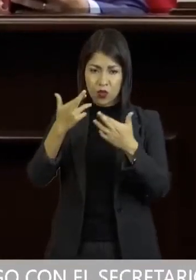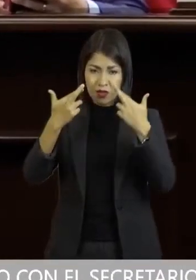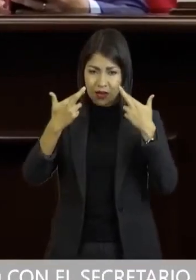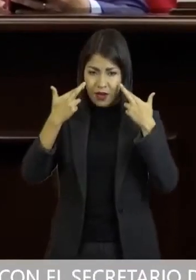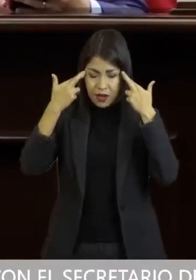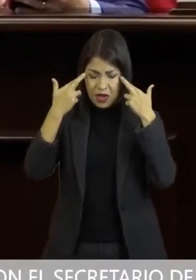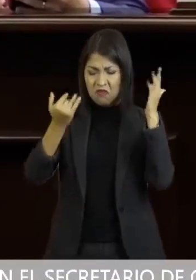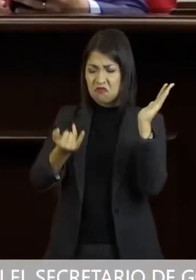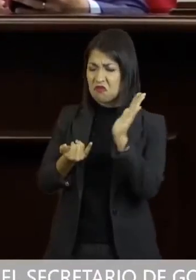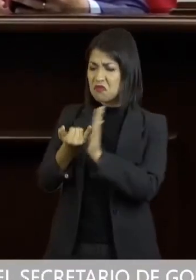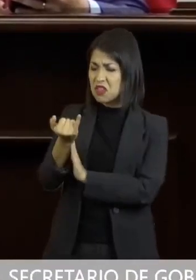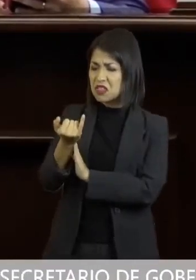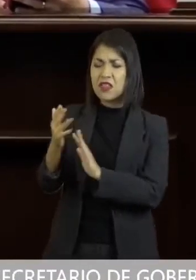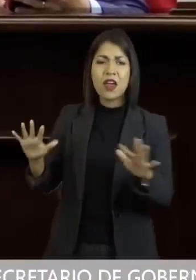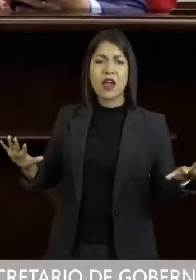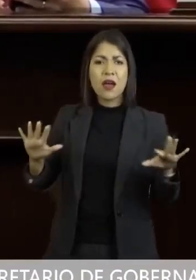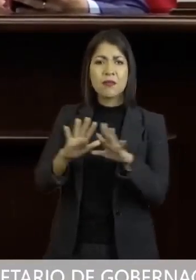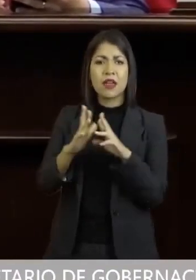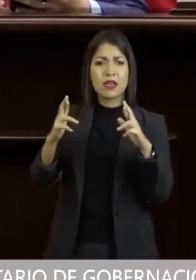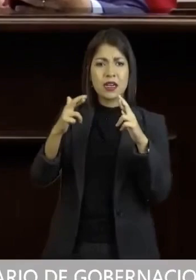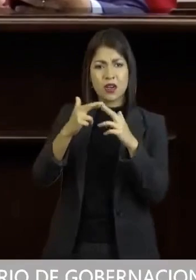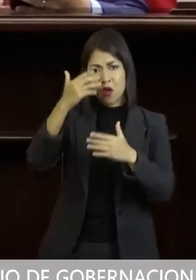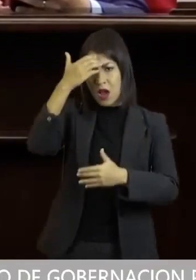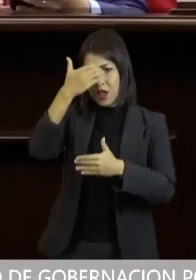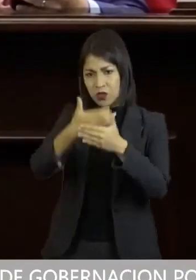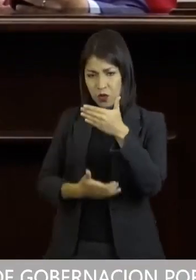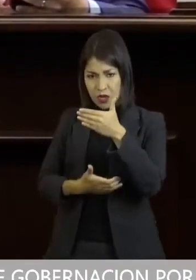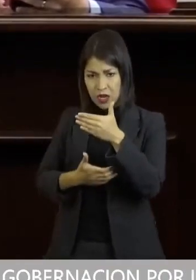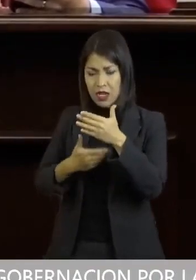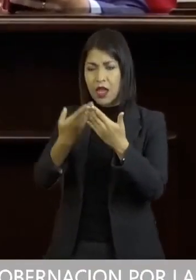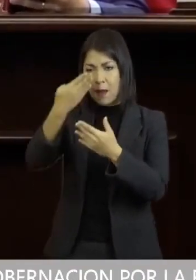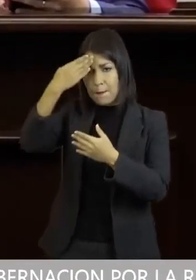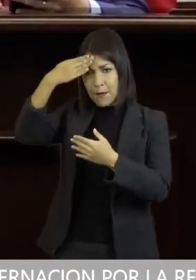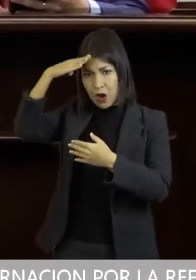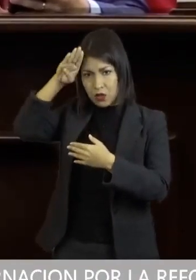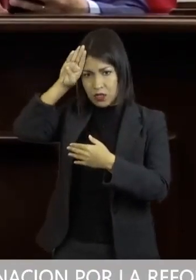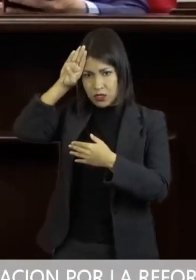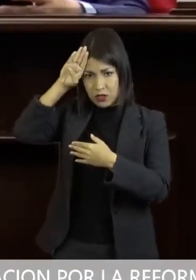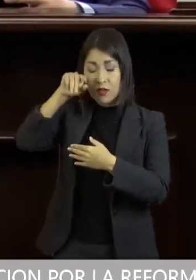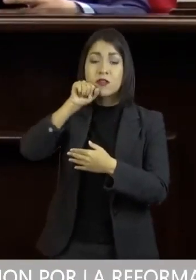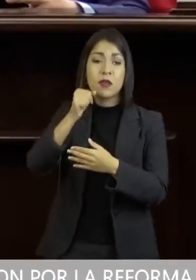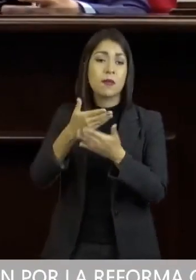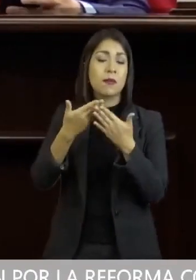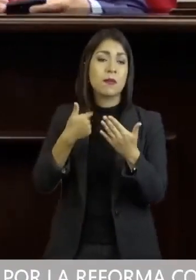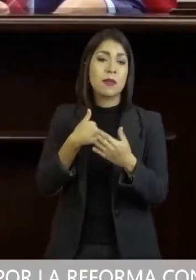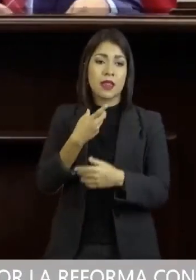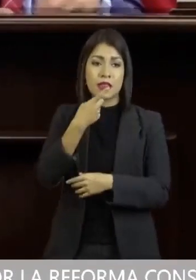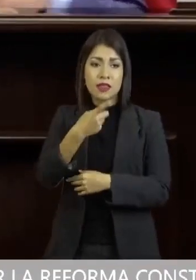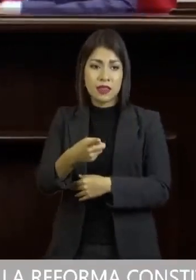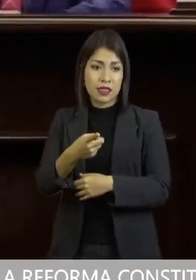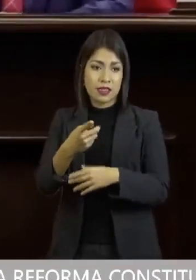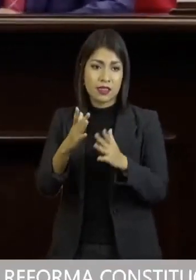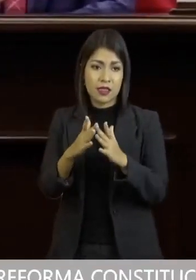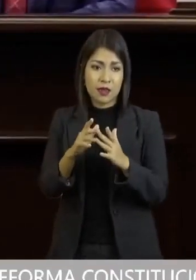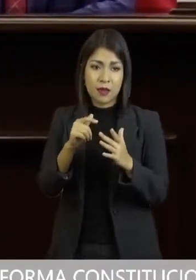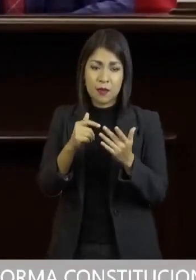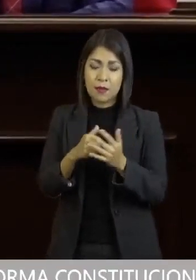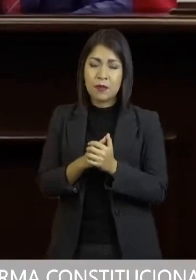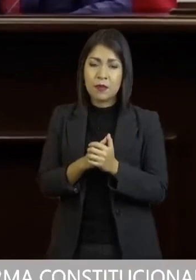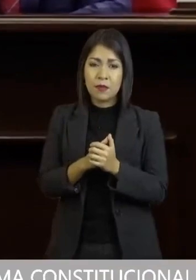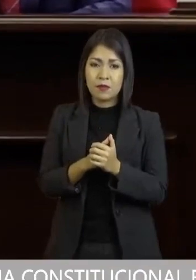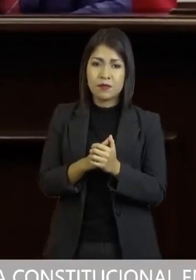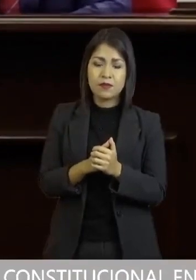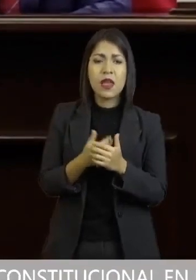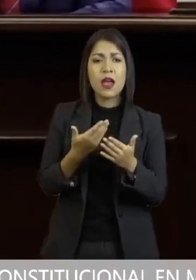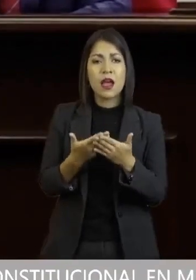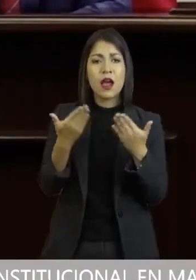católica. Y entonces declara algo así como que París bien vale una misa. Así